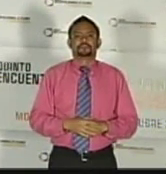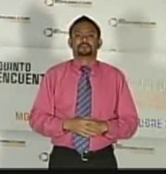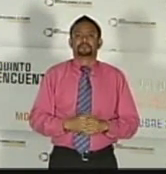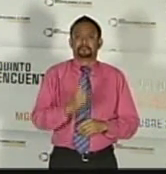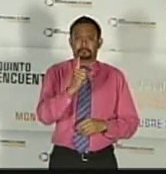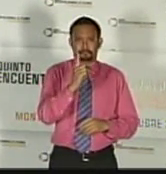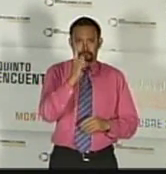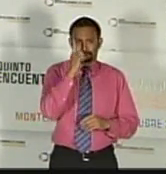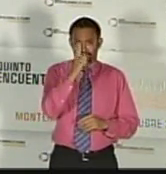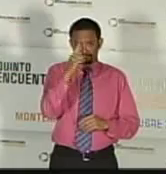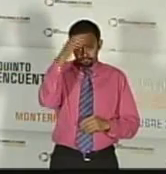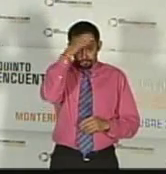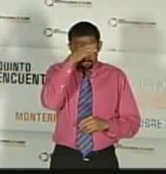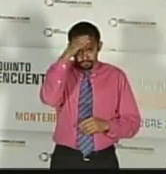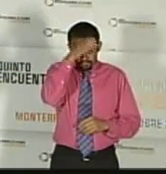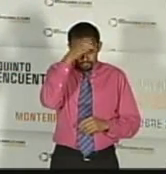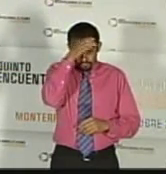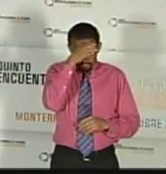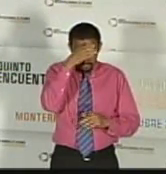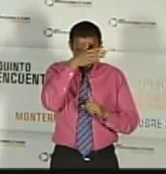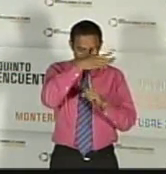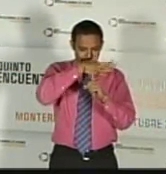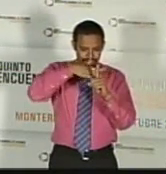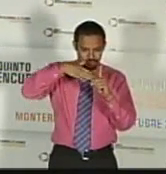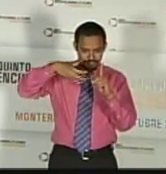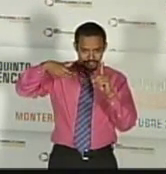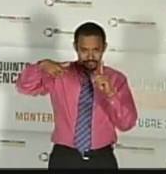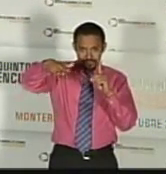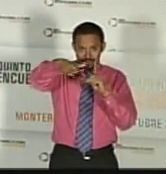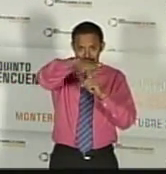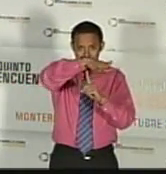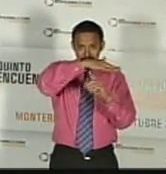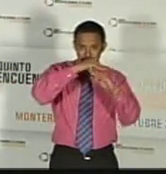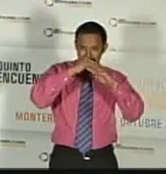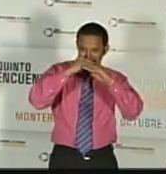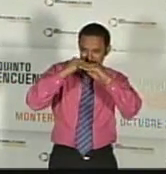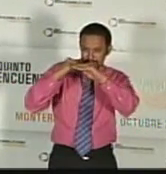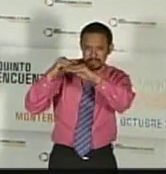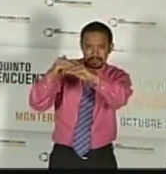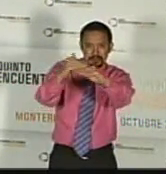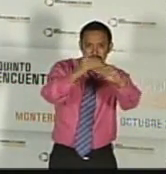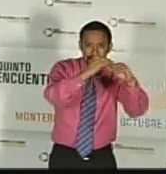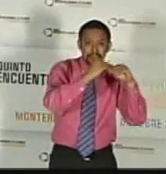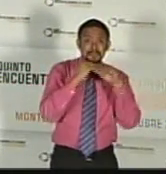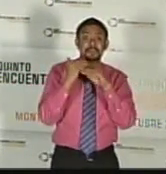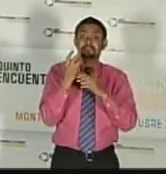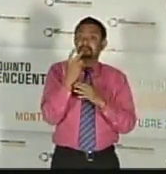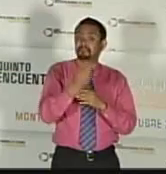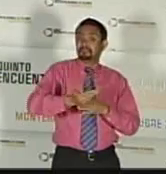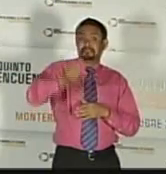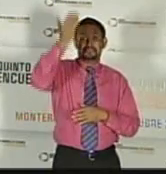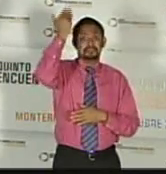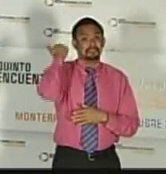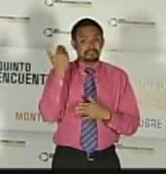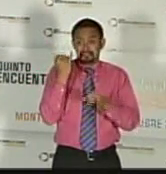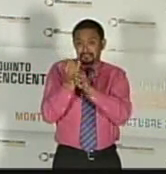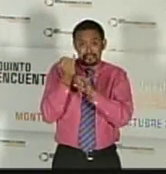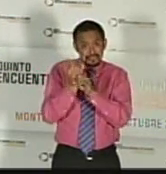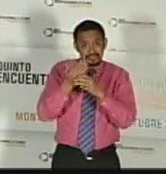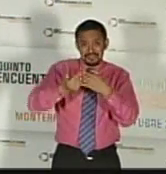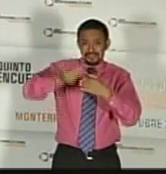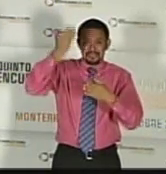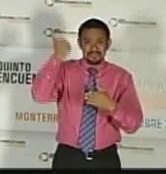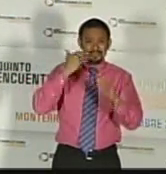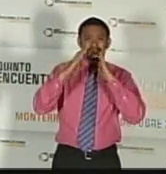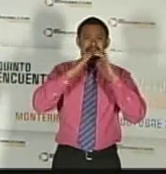Una conciencia planetaria de la unicidad. Esto lo escribió antes del Internet, antes de los amplios sistemas